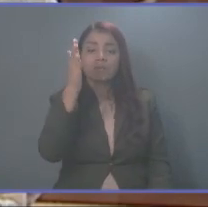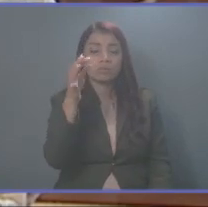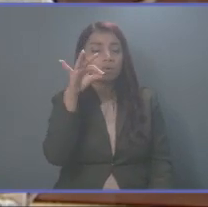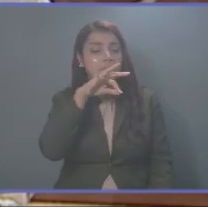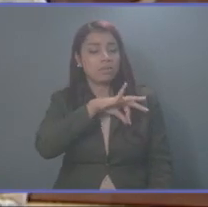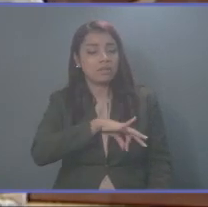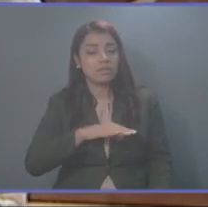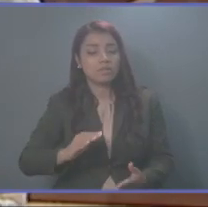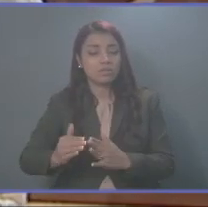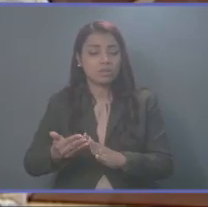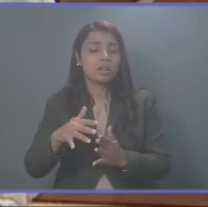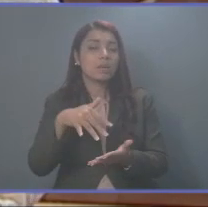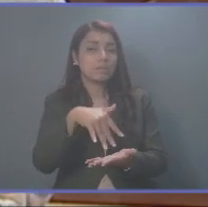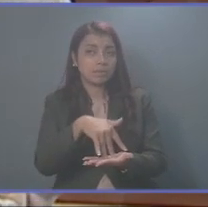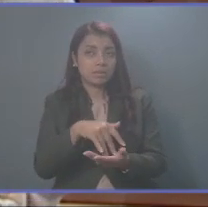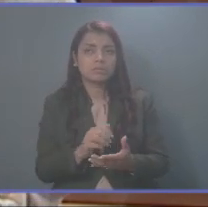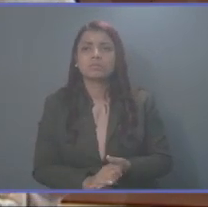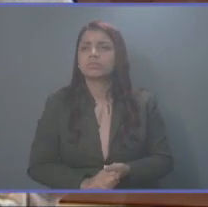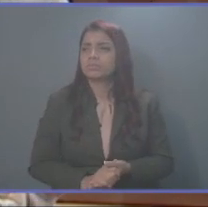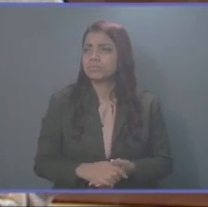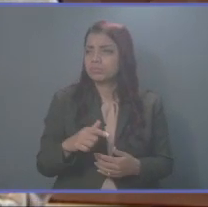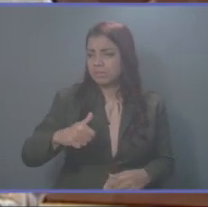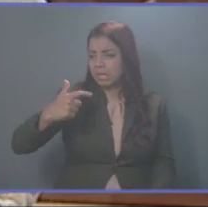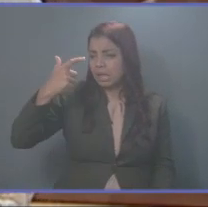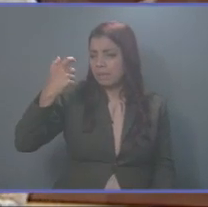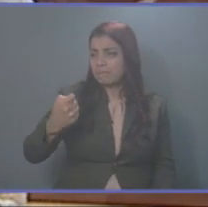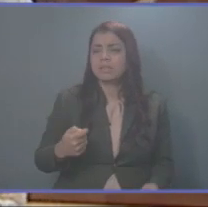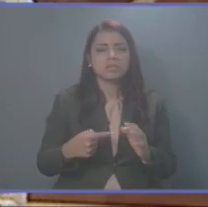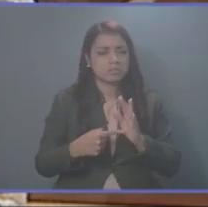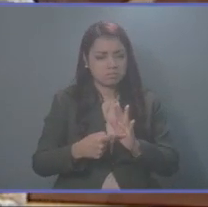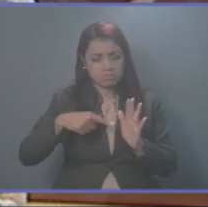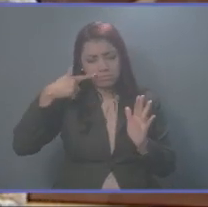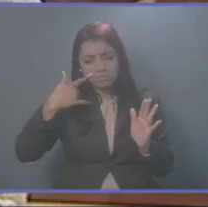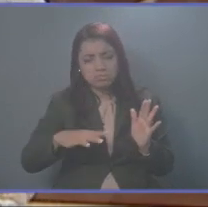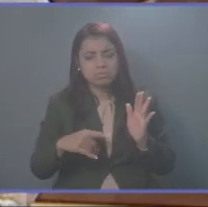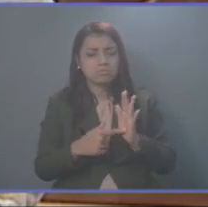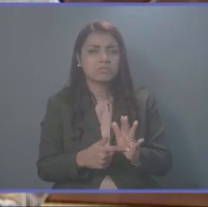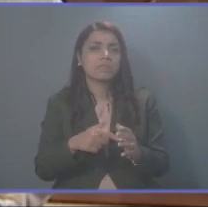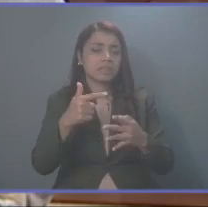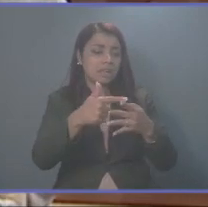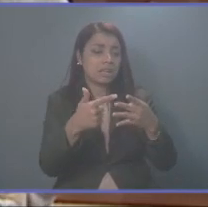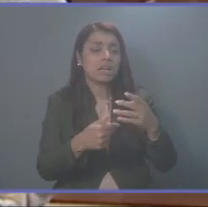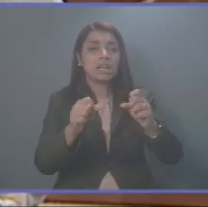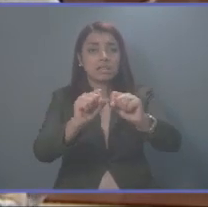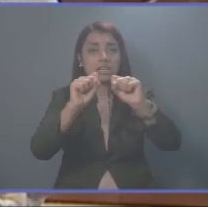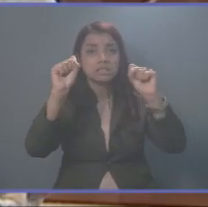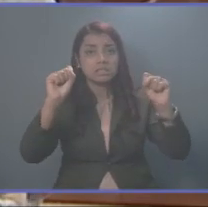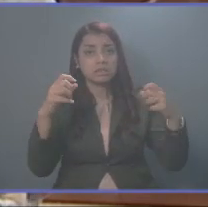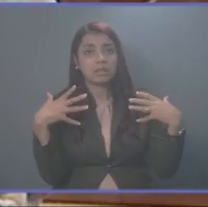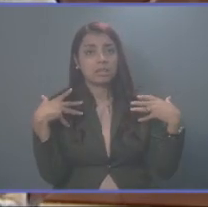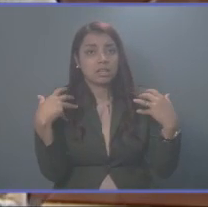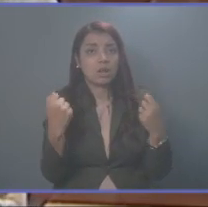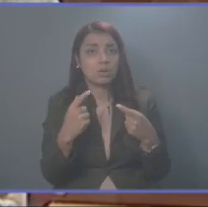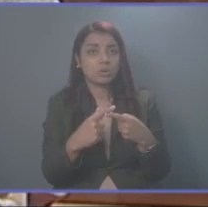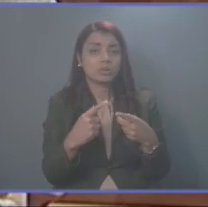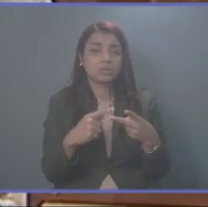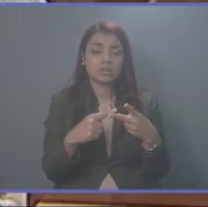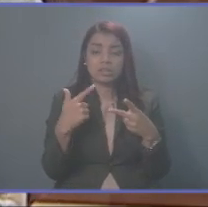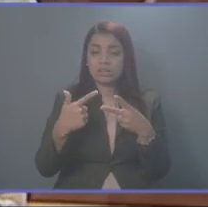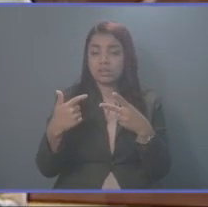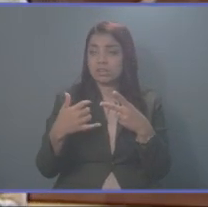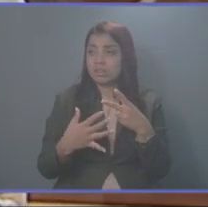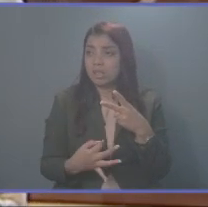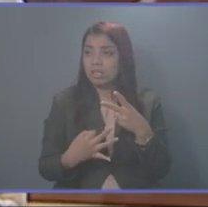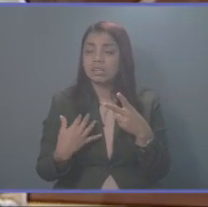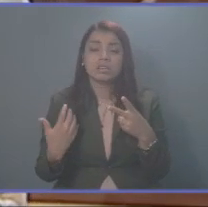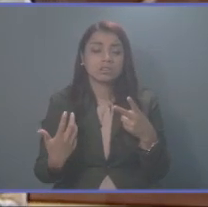ciudadano. En estos meses podemos dar muchos ejemplos: la ley del sistema integrado de salud, las distintas leyes que